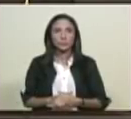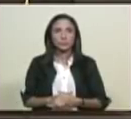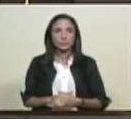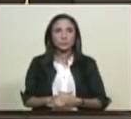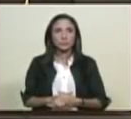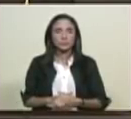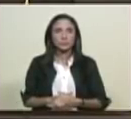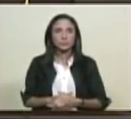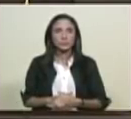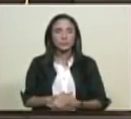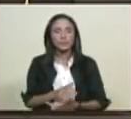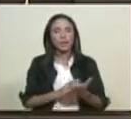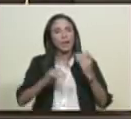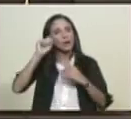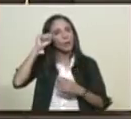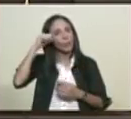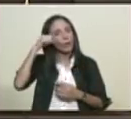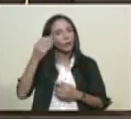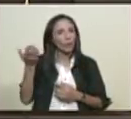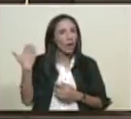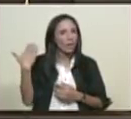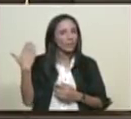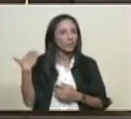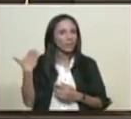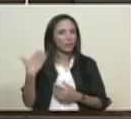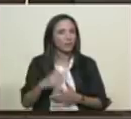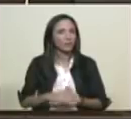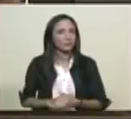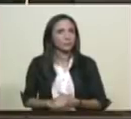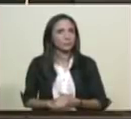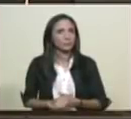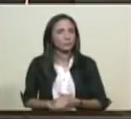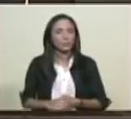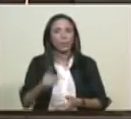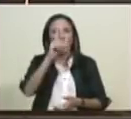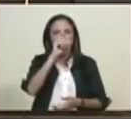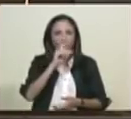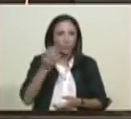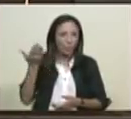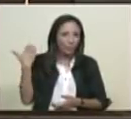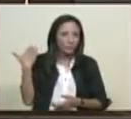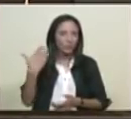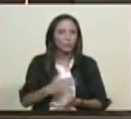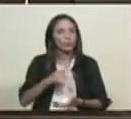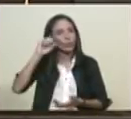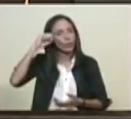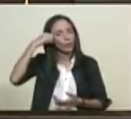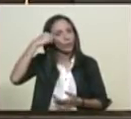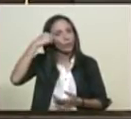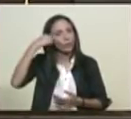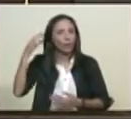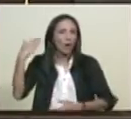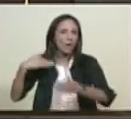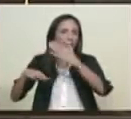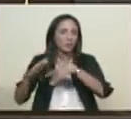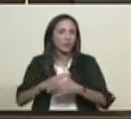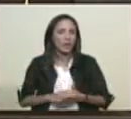el acto de hace un año. Lo estaba recordando con el doctor Tarek William Saab.